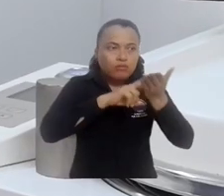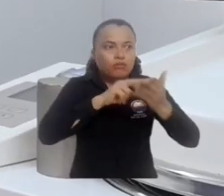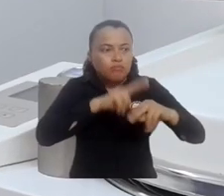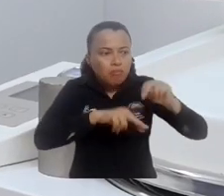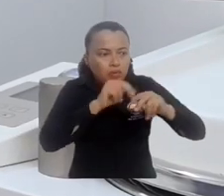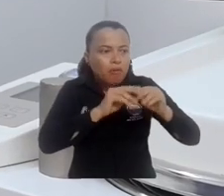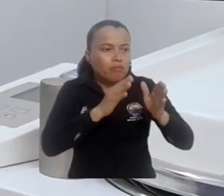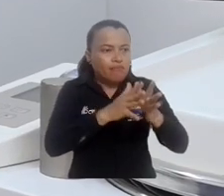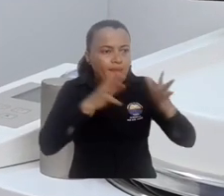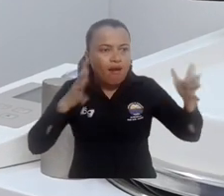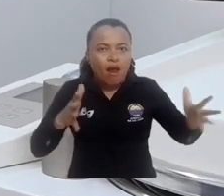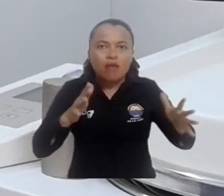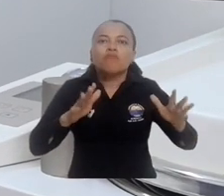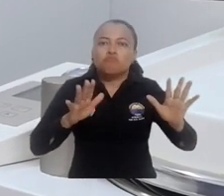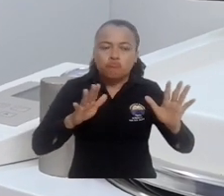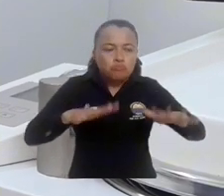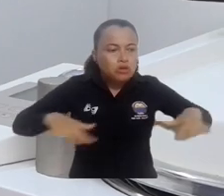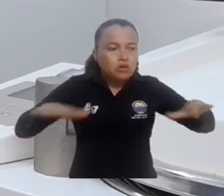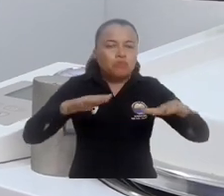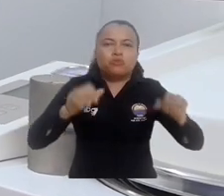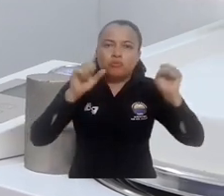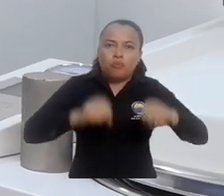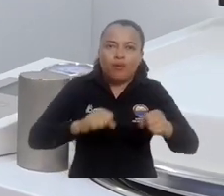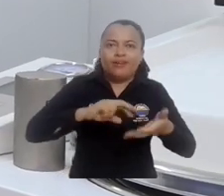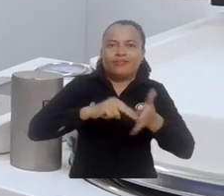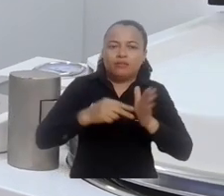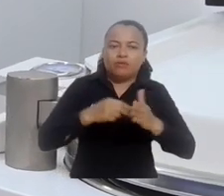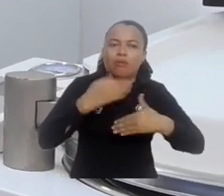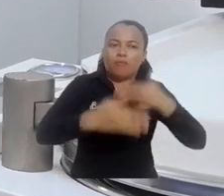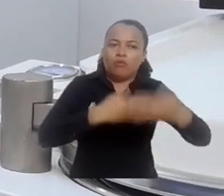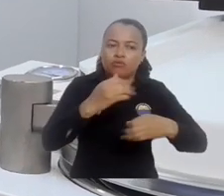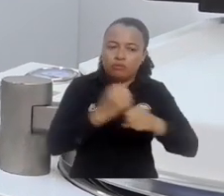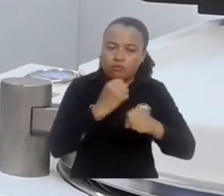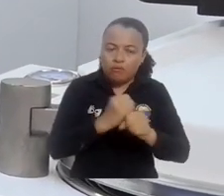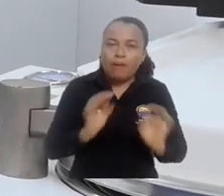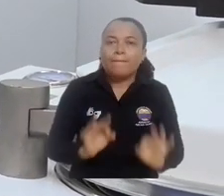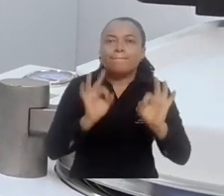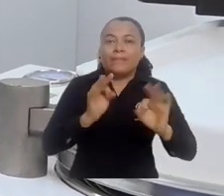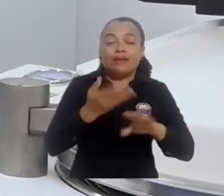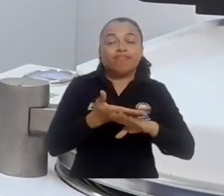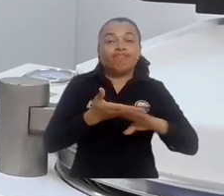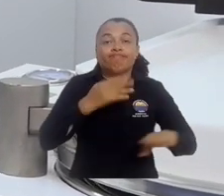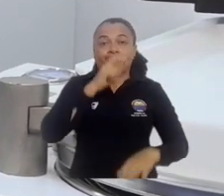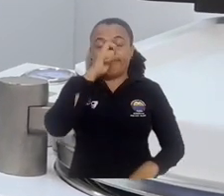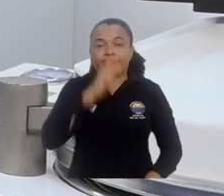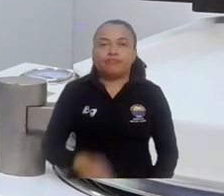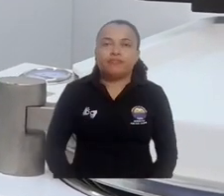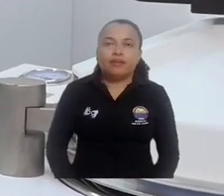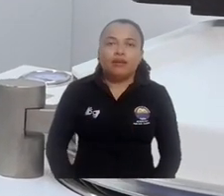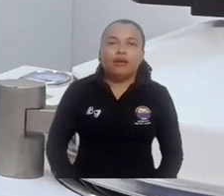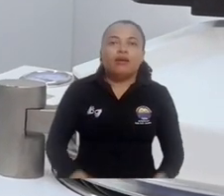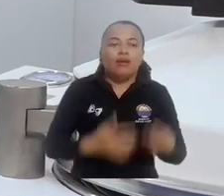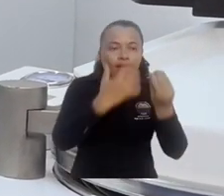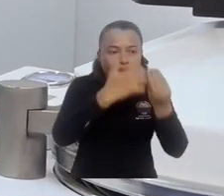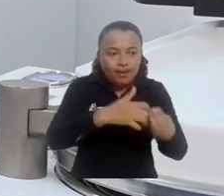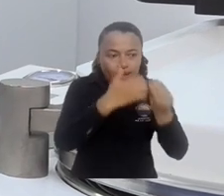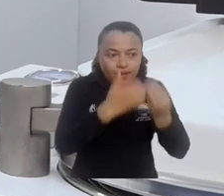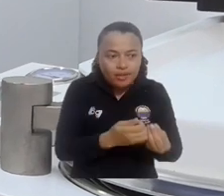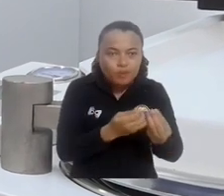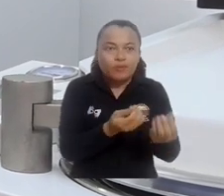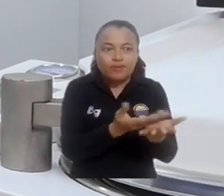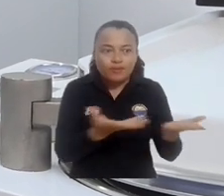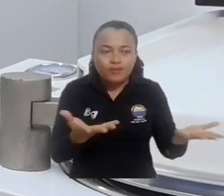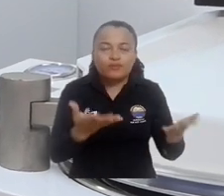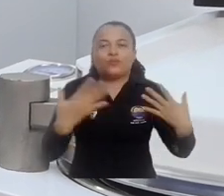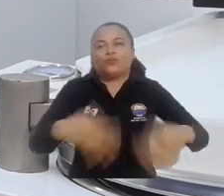Con esta remodelación ya tenemos ese espacio, esa ruta es clara para hacer un buen trabajo y con mayor rigurosidad. Y ya con los equipos es